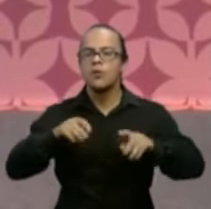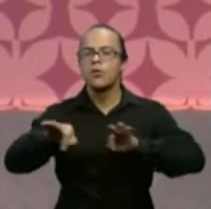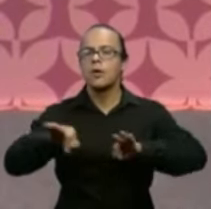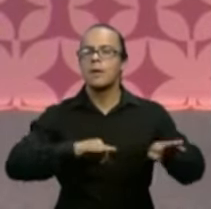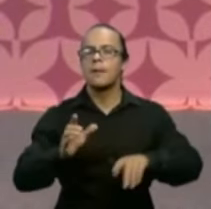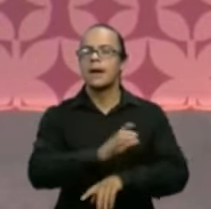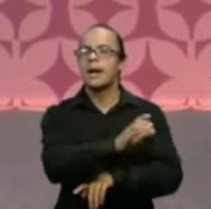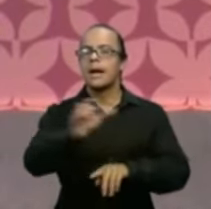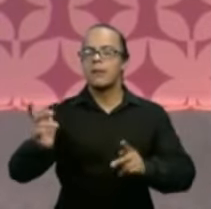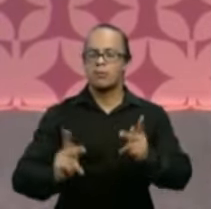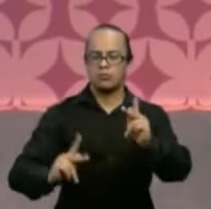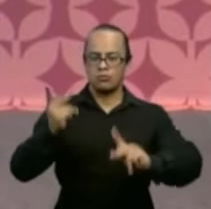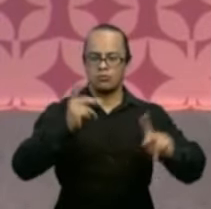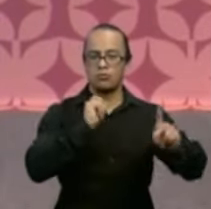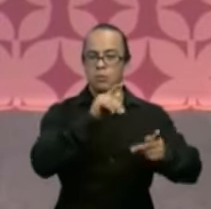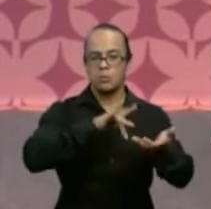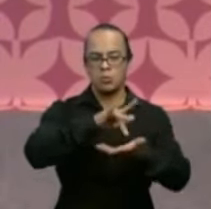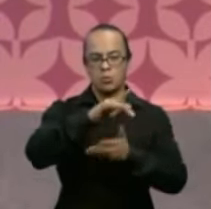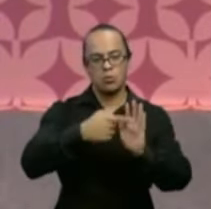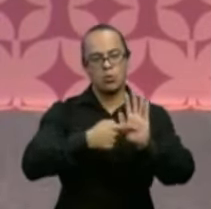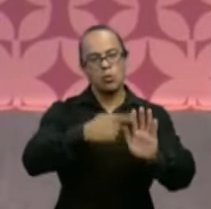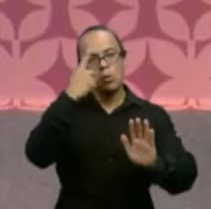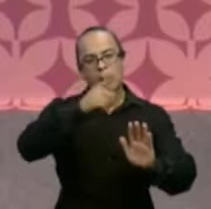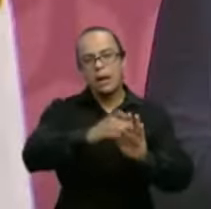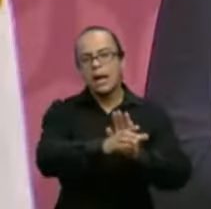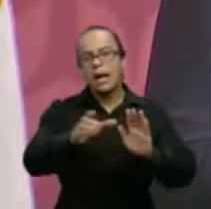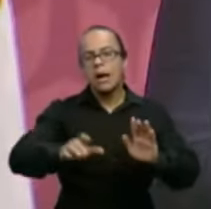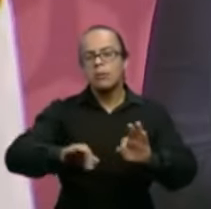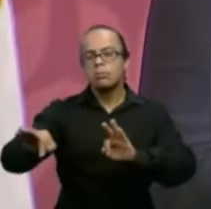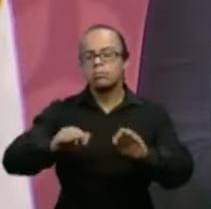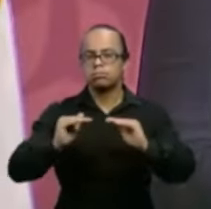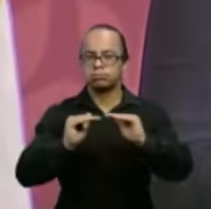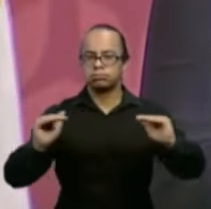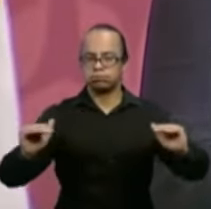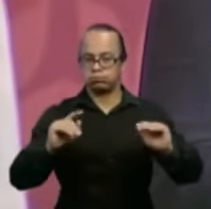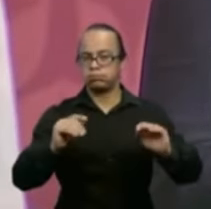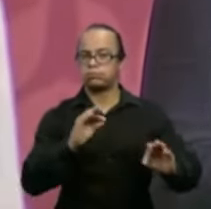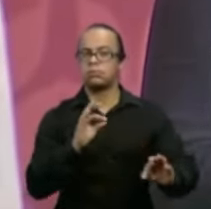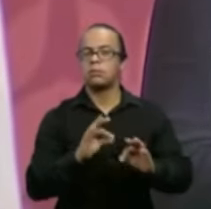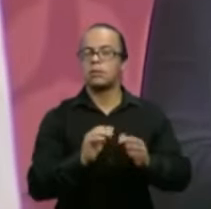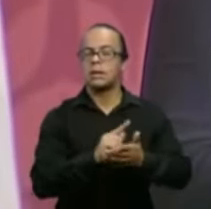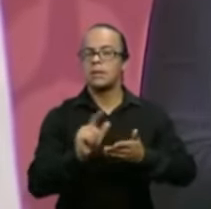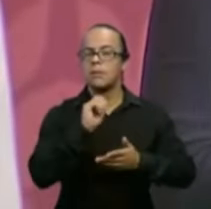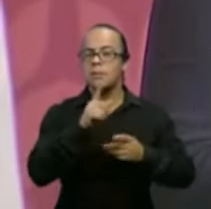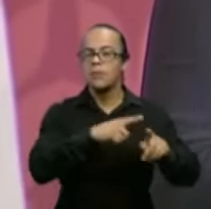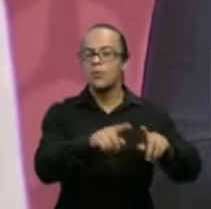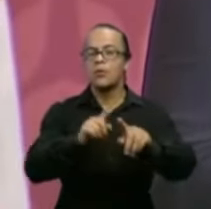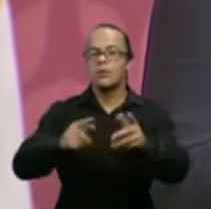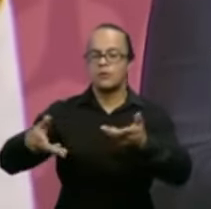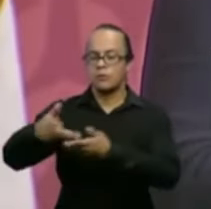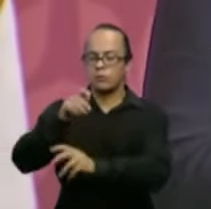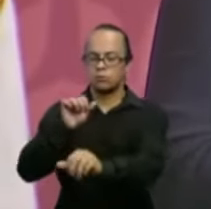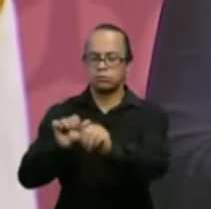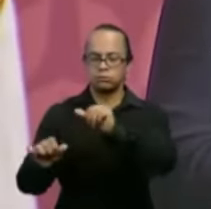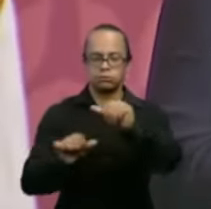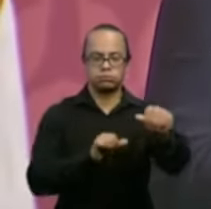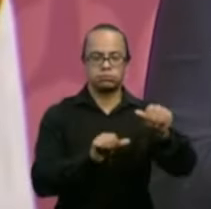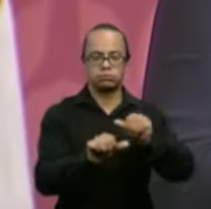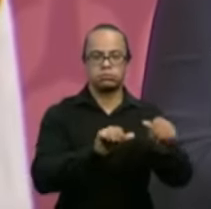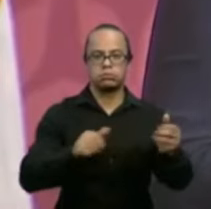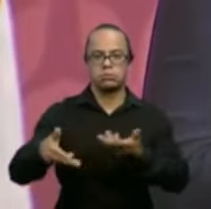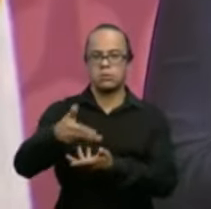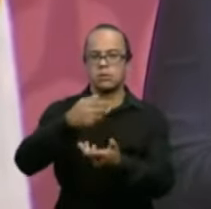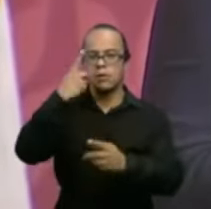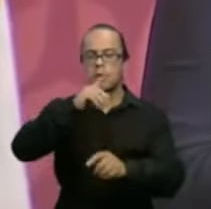se dará una estrategia de promoción de la agricultura sostenible y la diversificación de cultivos para contribuir a